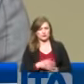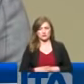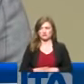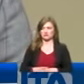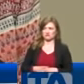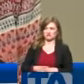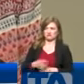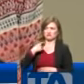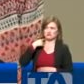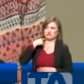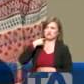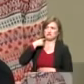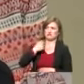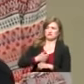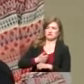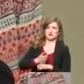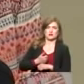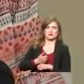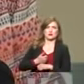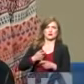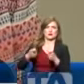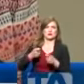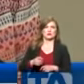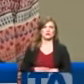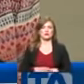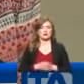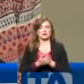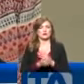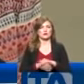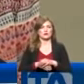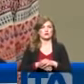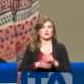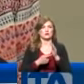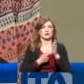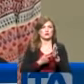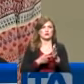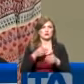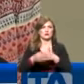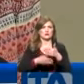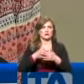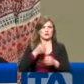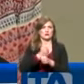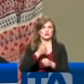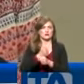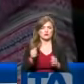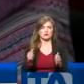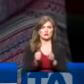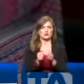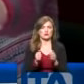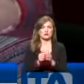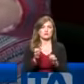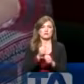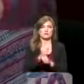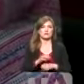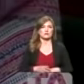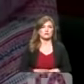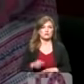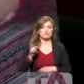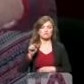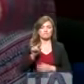por tu autoridad. Que ese abuso supuesto vamos a demostrar en el camino que fue un trabajo en equipo. Y lo haré. Norma Vallejo